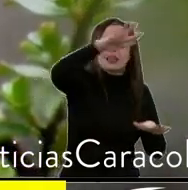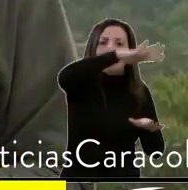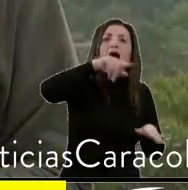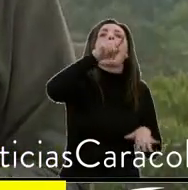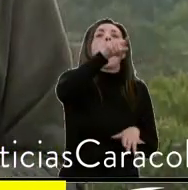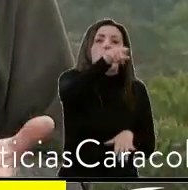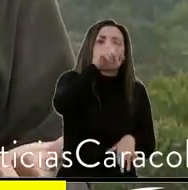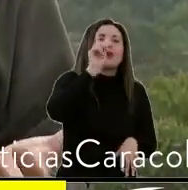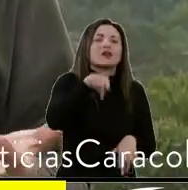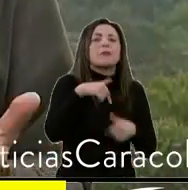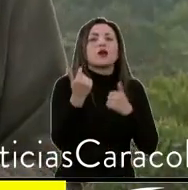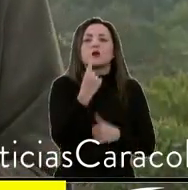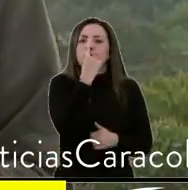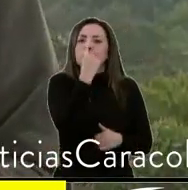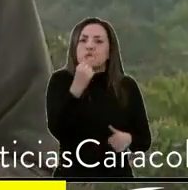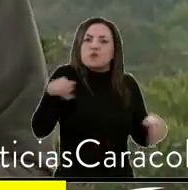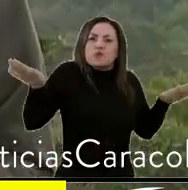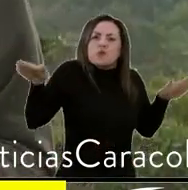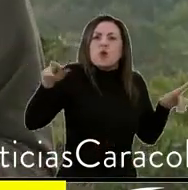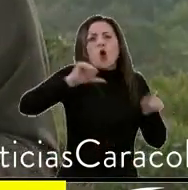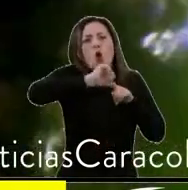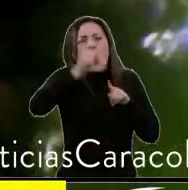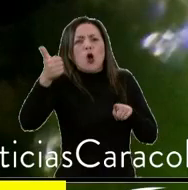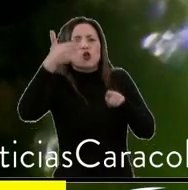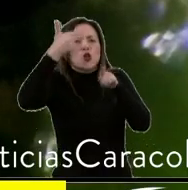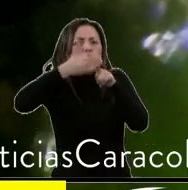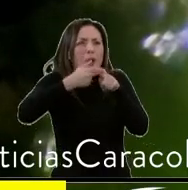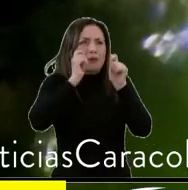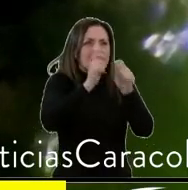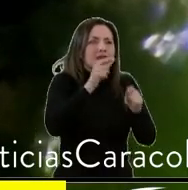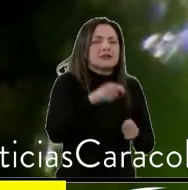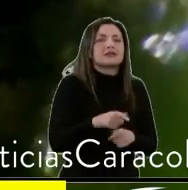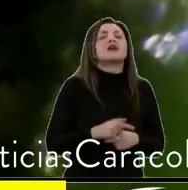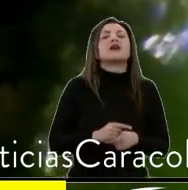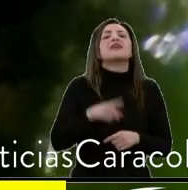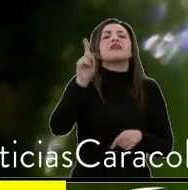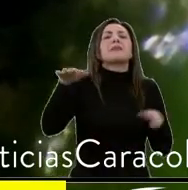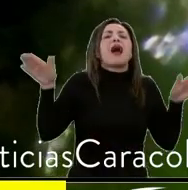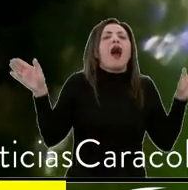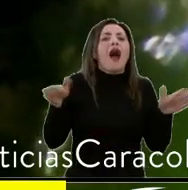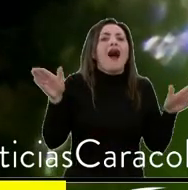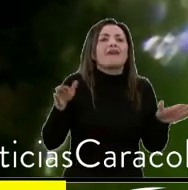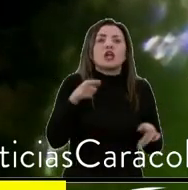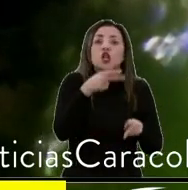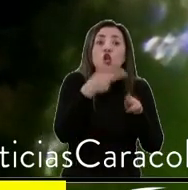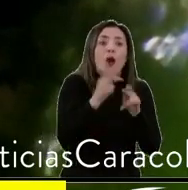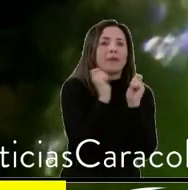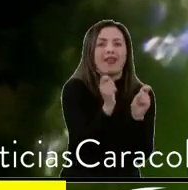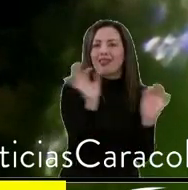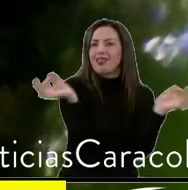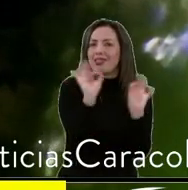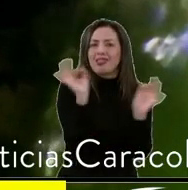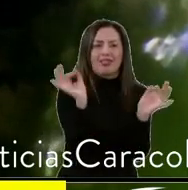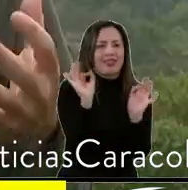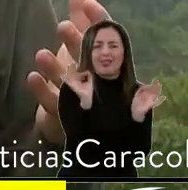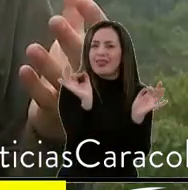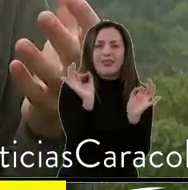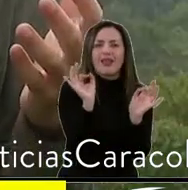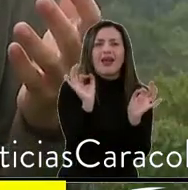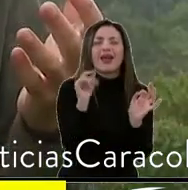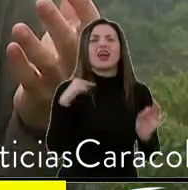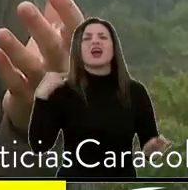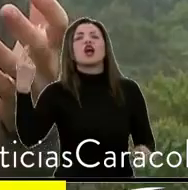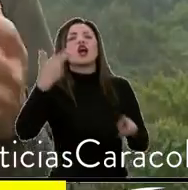colibríes de los chivitos paramunos, el Oxypogon cyanolemus. Hay una especie de ave que todavía no tiene nombre y es el que la gente